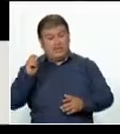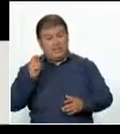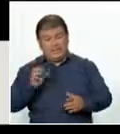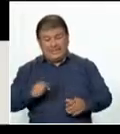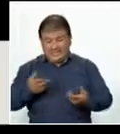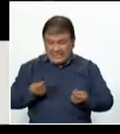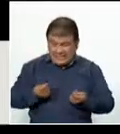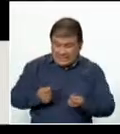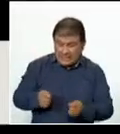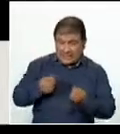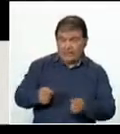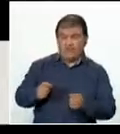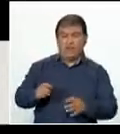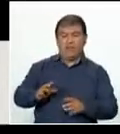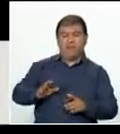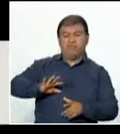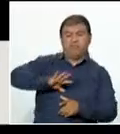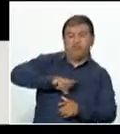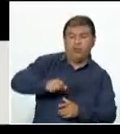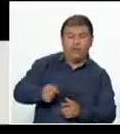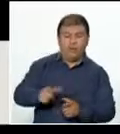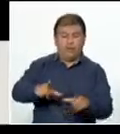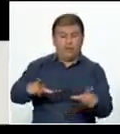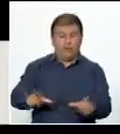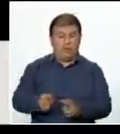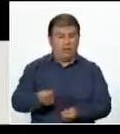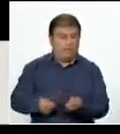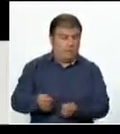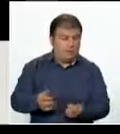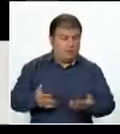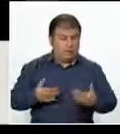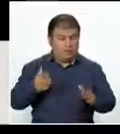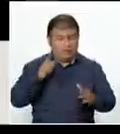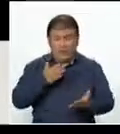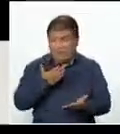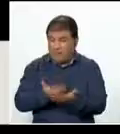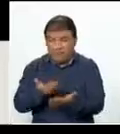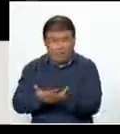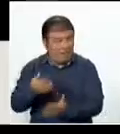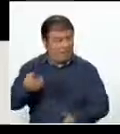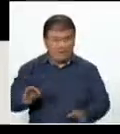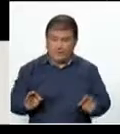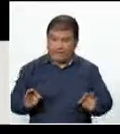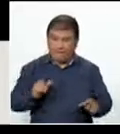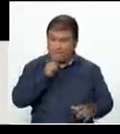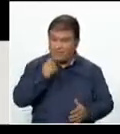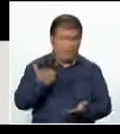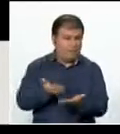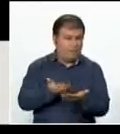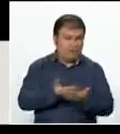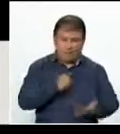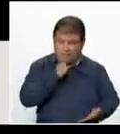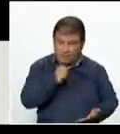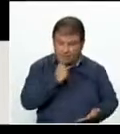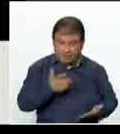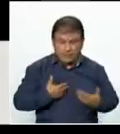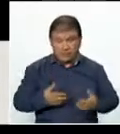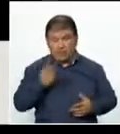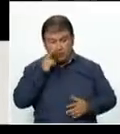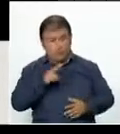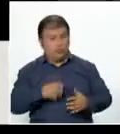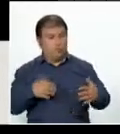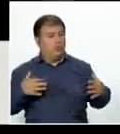de que se trataría de un asalto, pero por ahora nada de esto ha sido confirmado. Ellos han visto con mucho